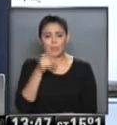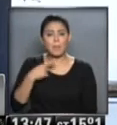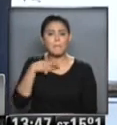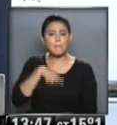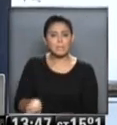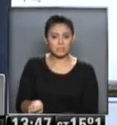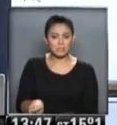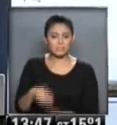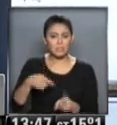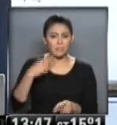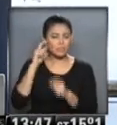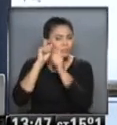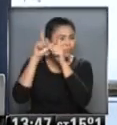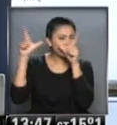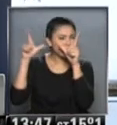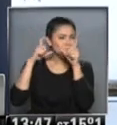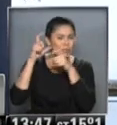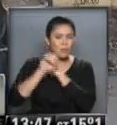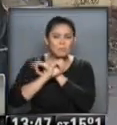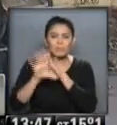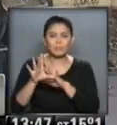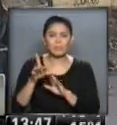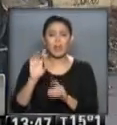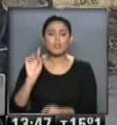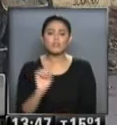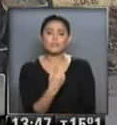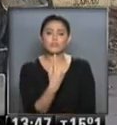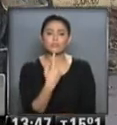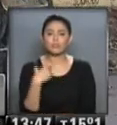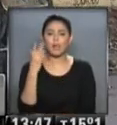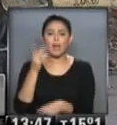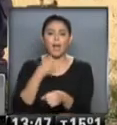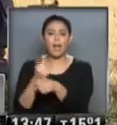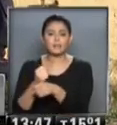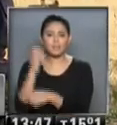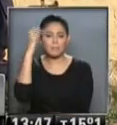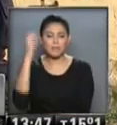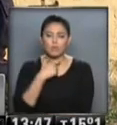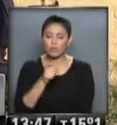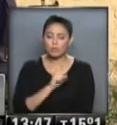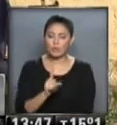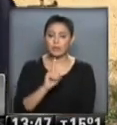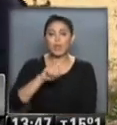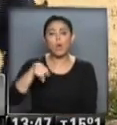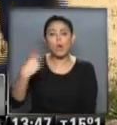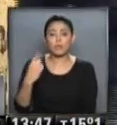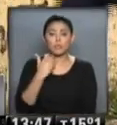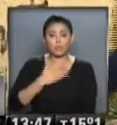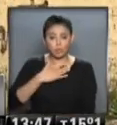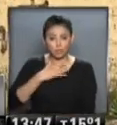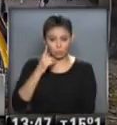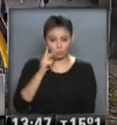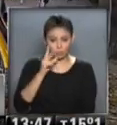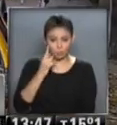tiene pesadillas y no quiere ir al baño eso cambió totalmente su conducta y mi otro nn que también lo tuvo este el profesor de música